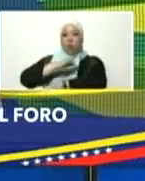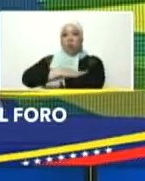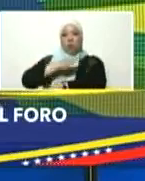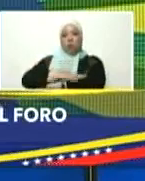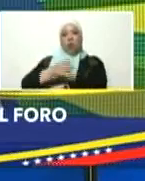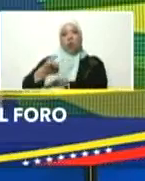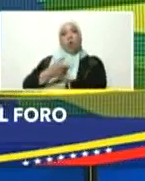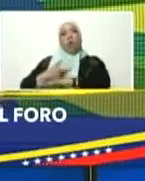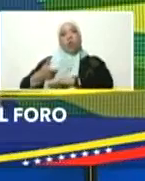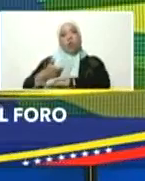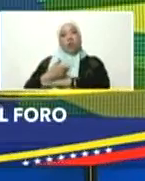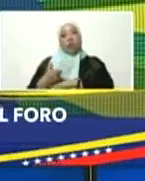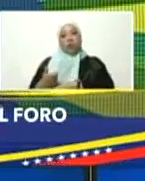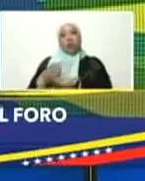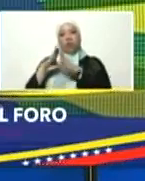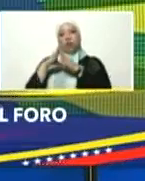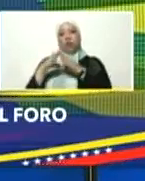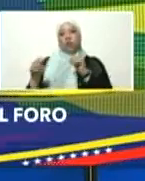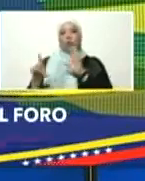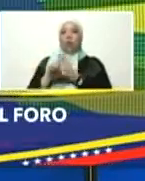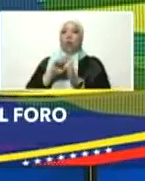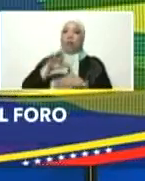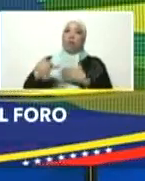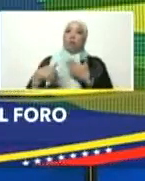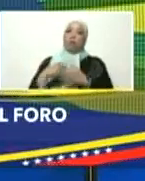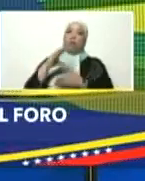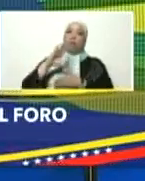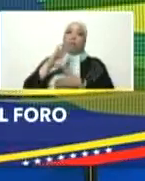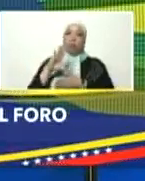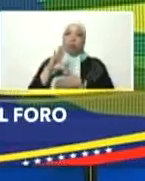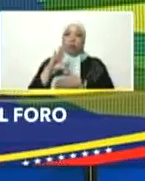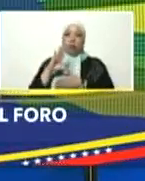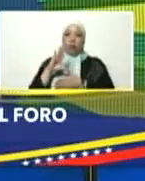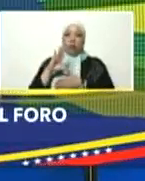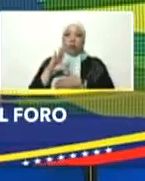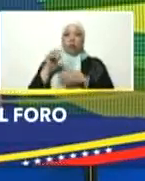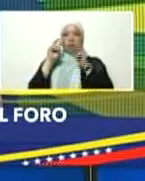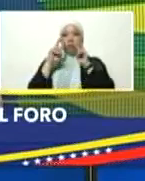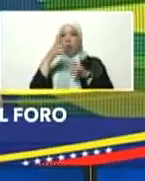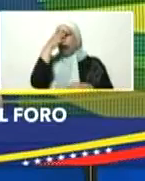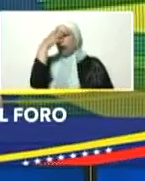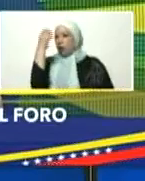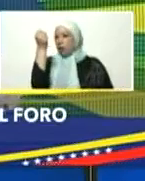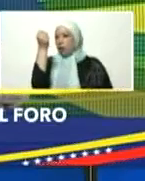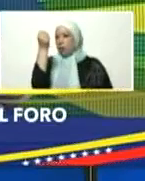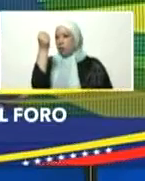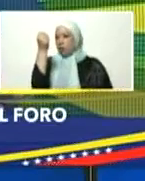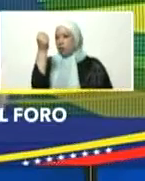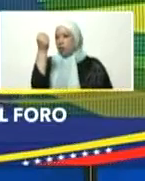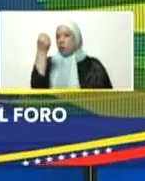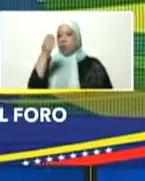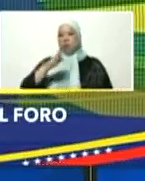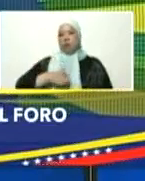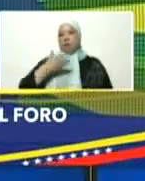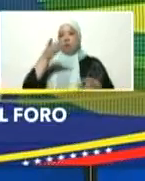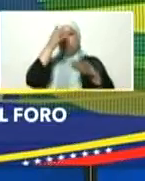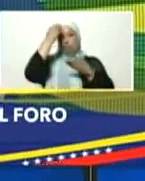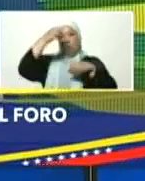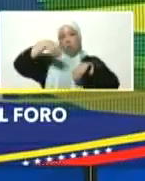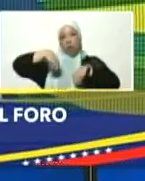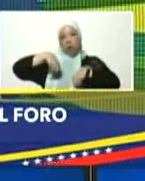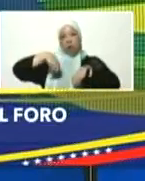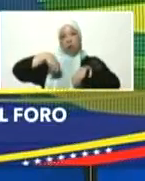gobernantes, de toda la América. Para oírnos, para entendernos, para ponernos de acuerdo en